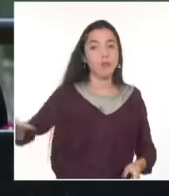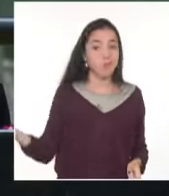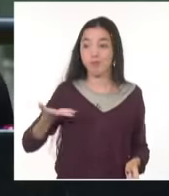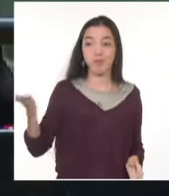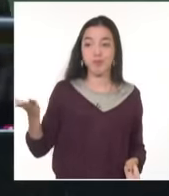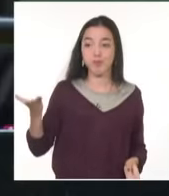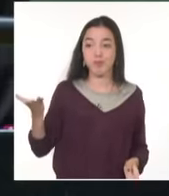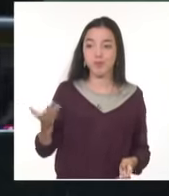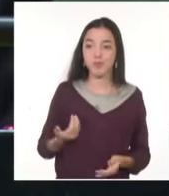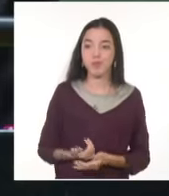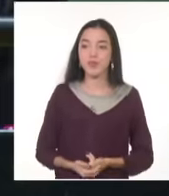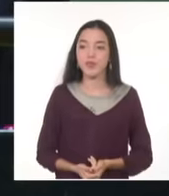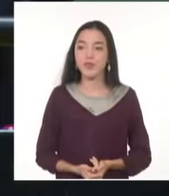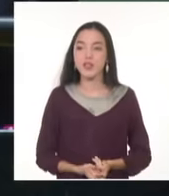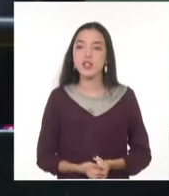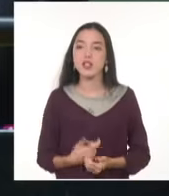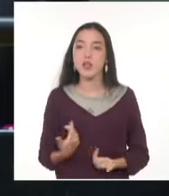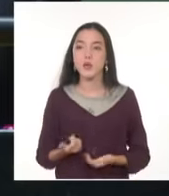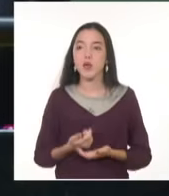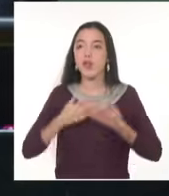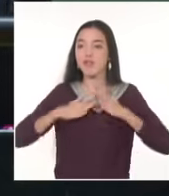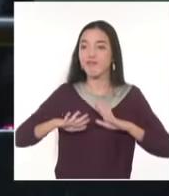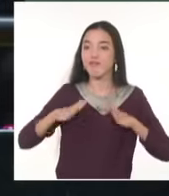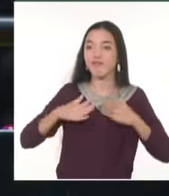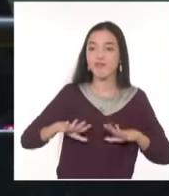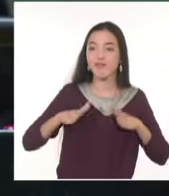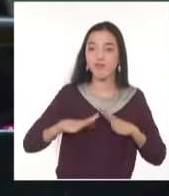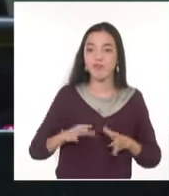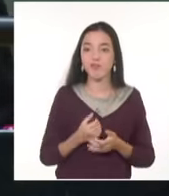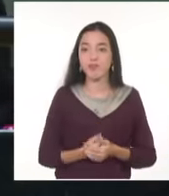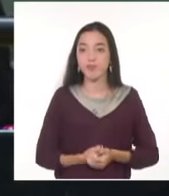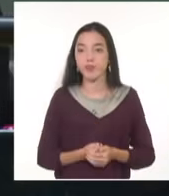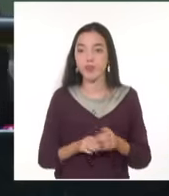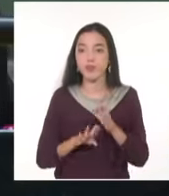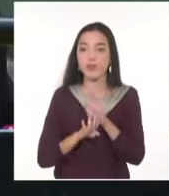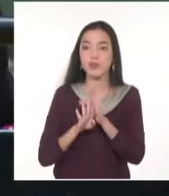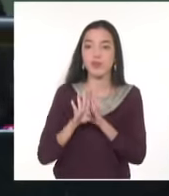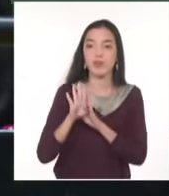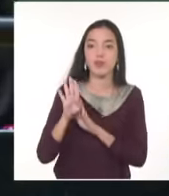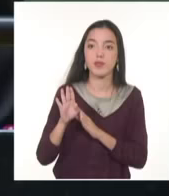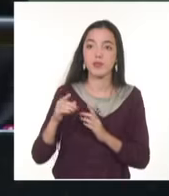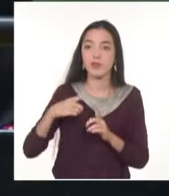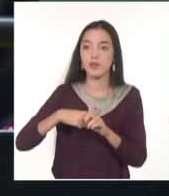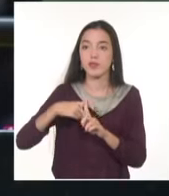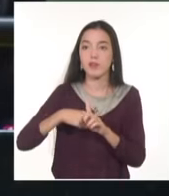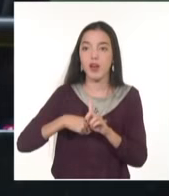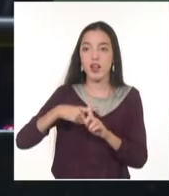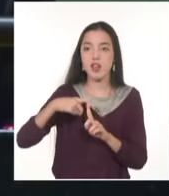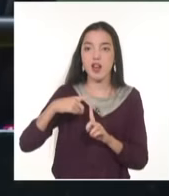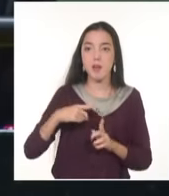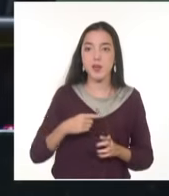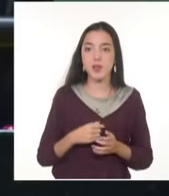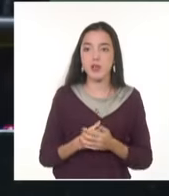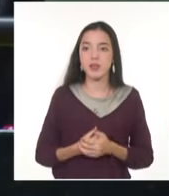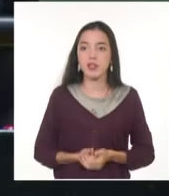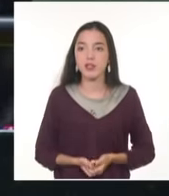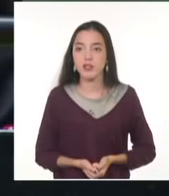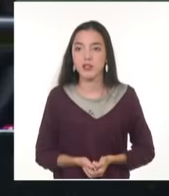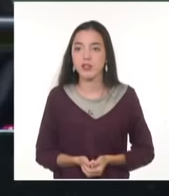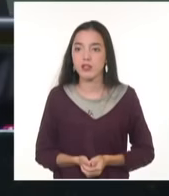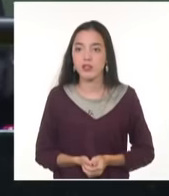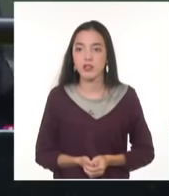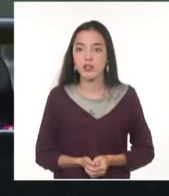contener el aumento de la temperatura media global por debajo de los 1,5